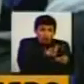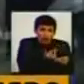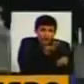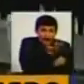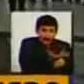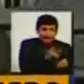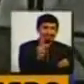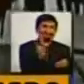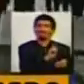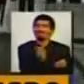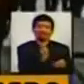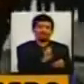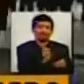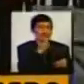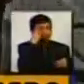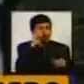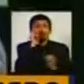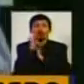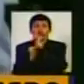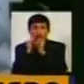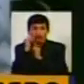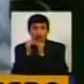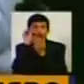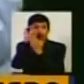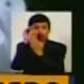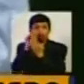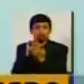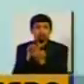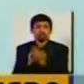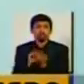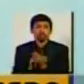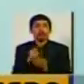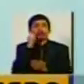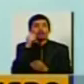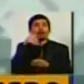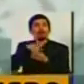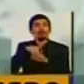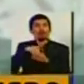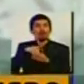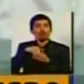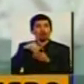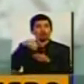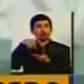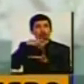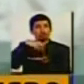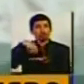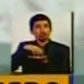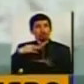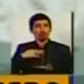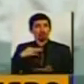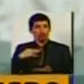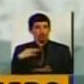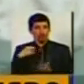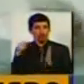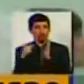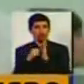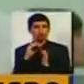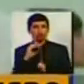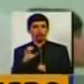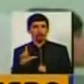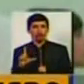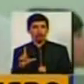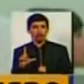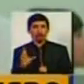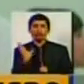se manifestaron en una urna virtual implementada en la plataforma web votociudadano.cl. No hay